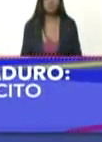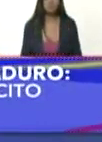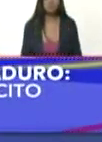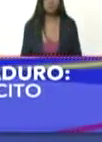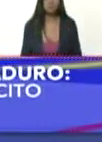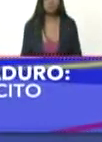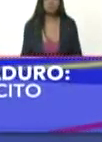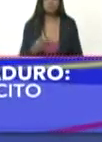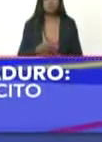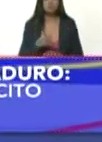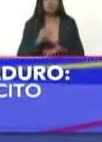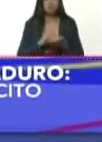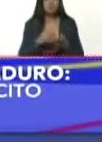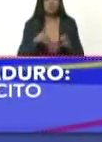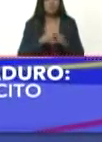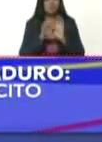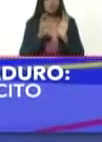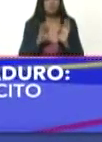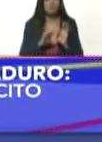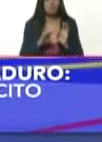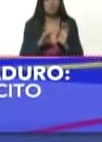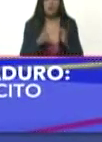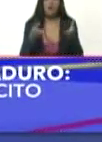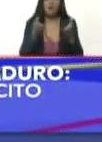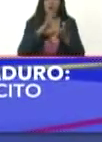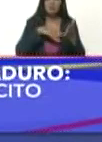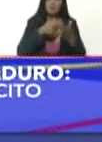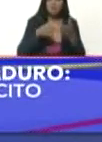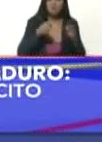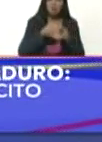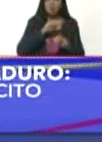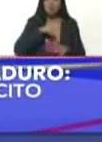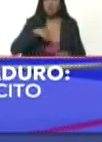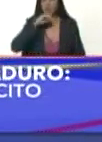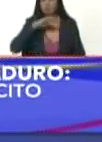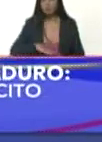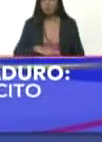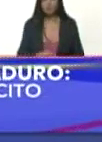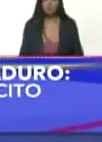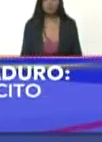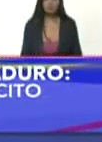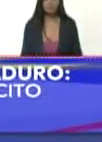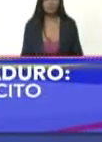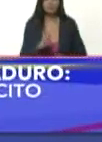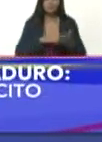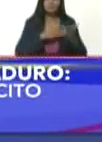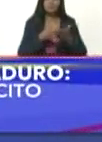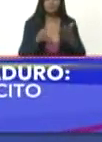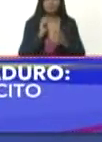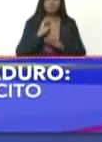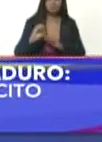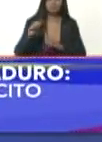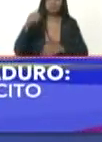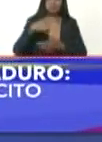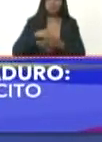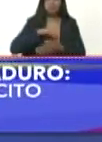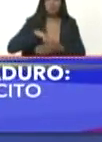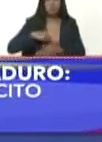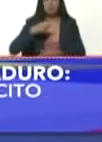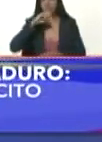que fueron marcando la agenda antiimperialista de nuestra historia, la agenda anticolonialista de nuestra